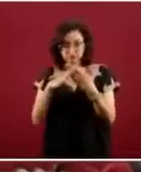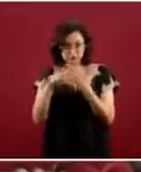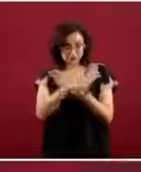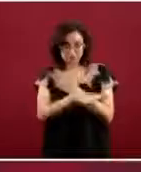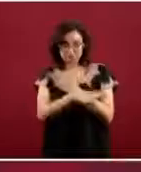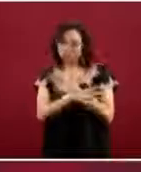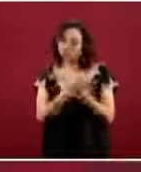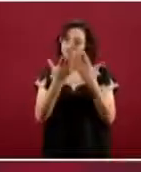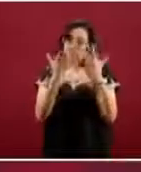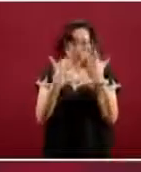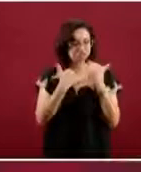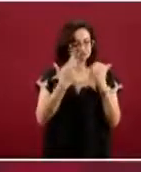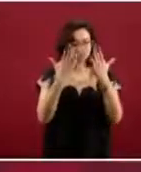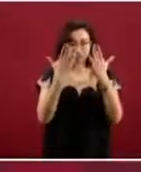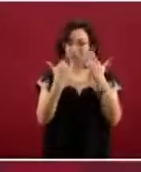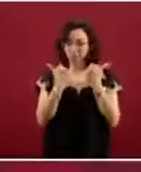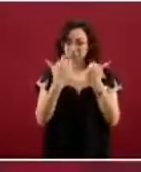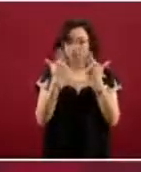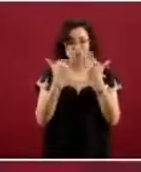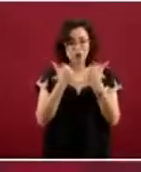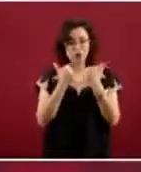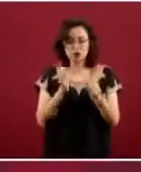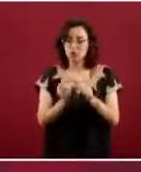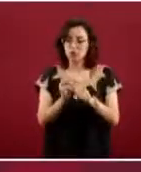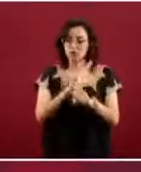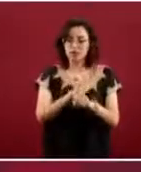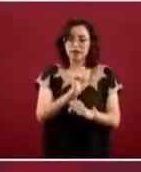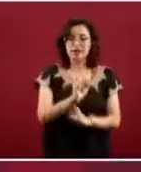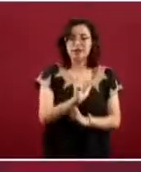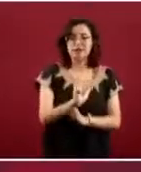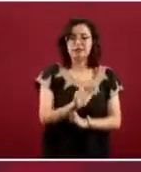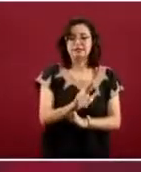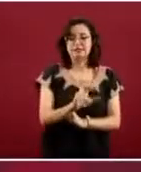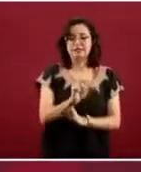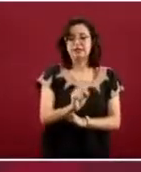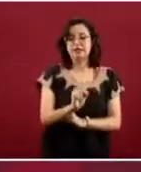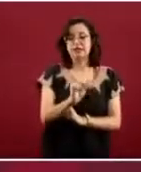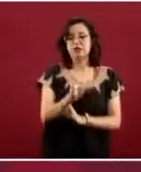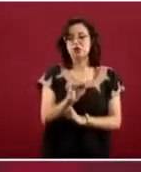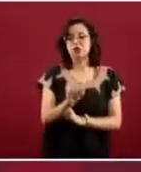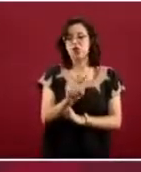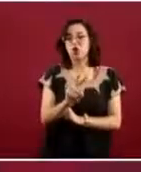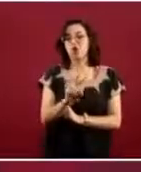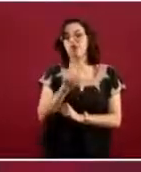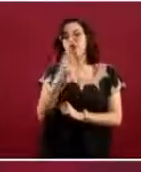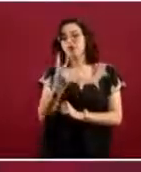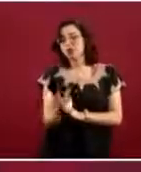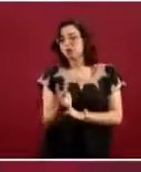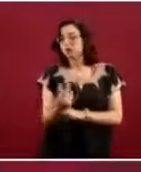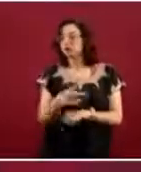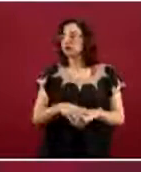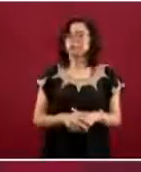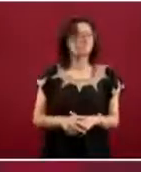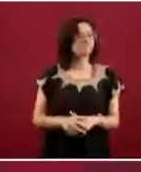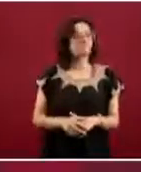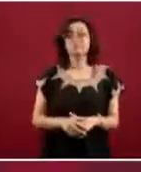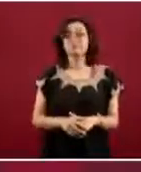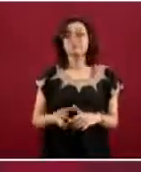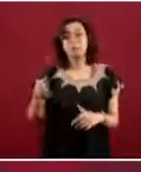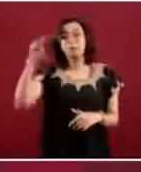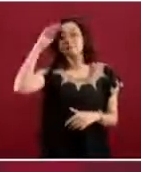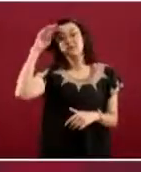el coronavirus SARS-CoV-2 que causa la pandemia COVID. Entonces, nadie se vaya a confundir con que